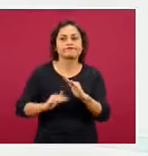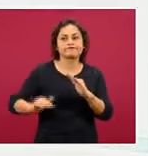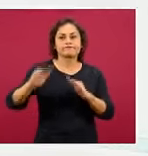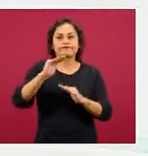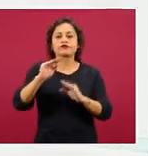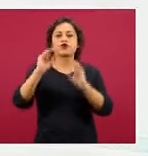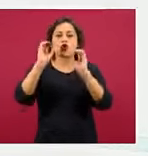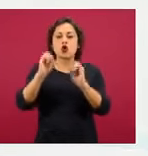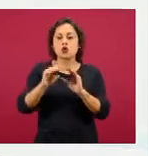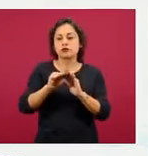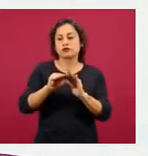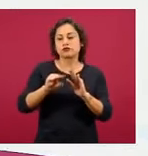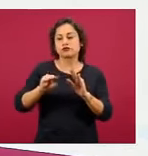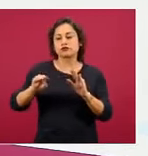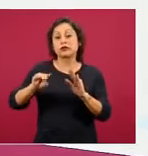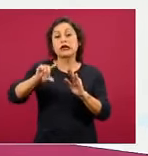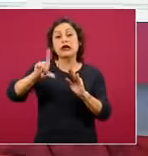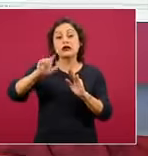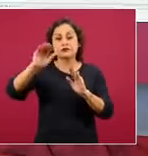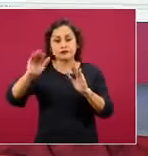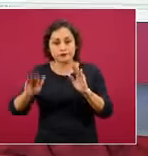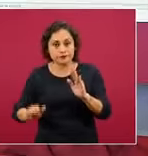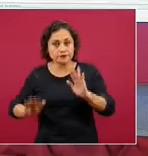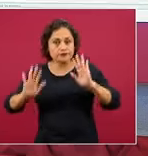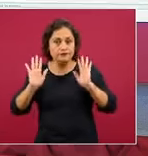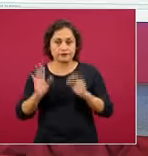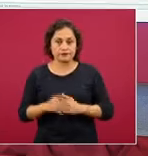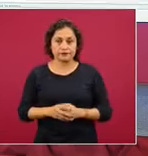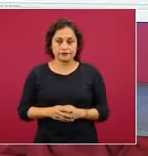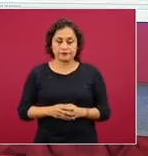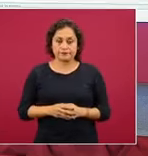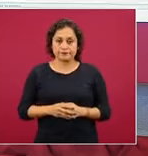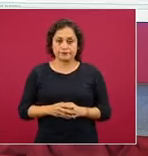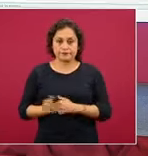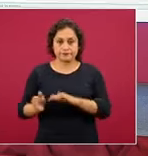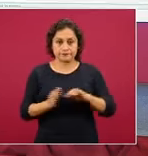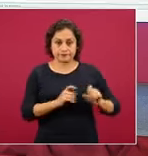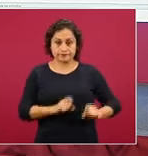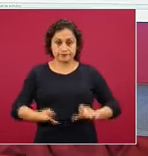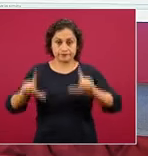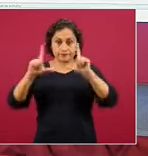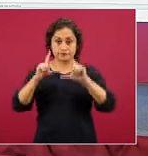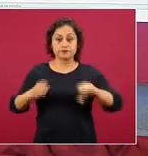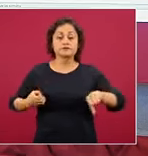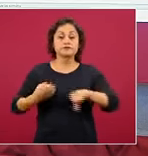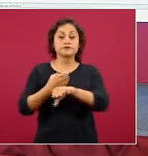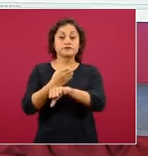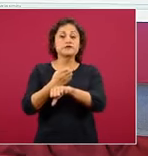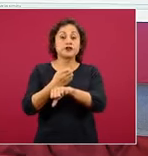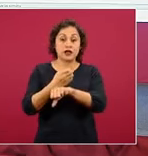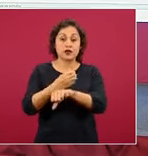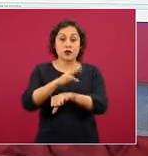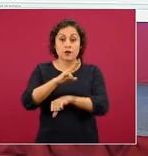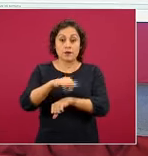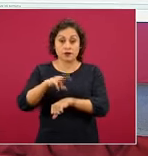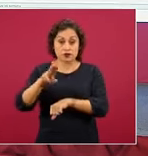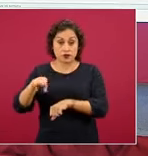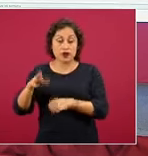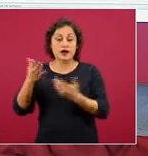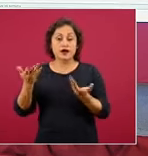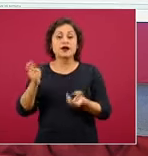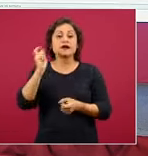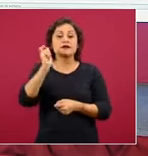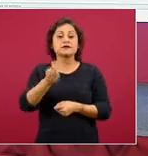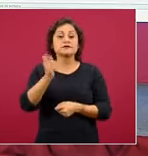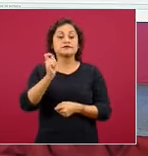meseta para después descender. La siguiente, por favor. Estado de Michoacán, en donde han tenido